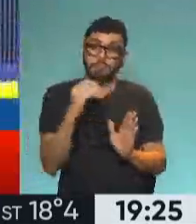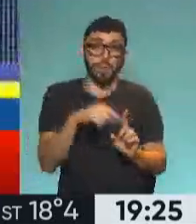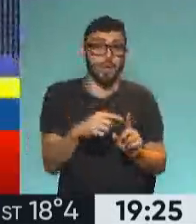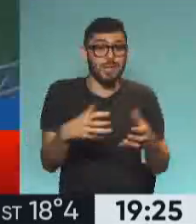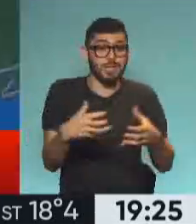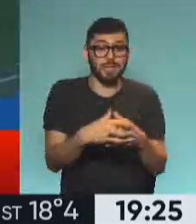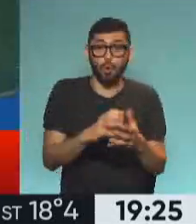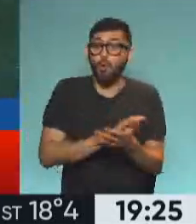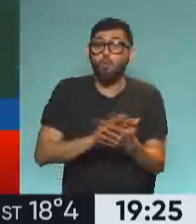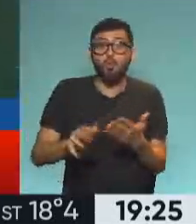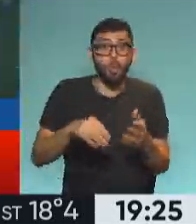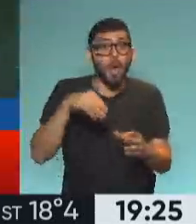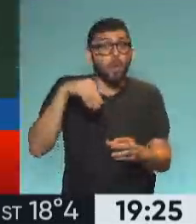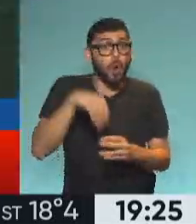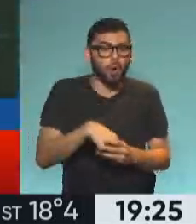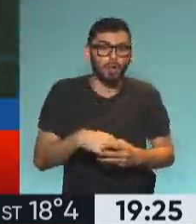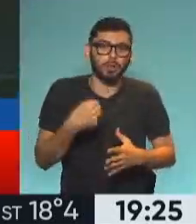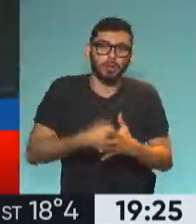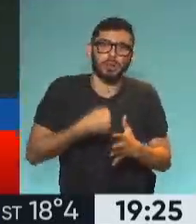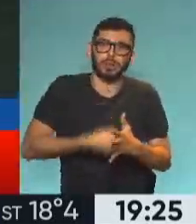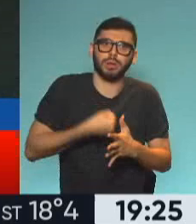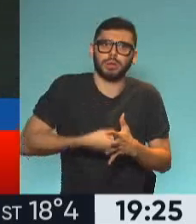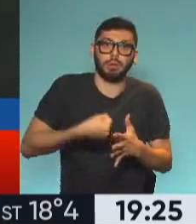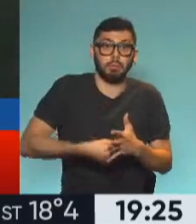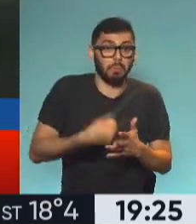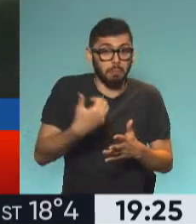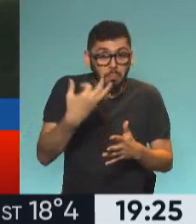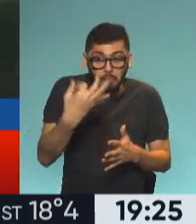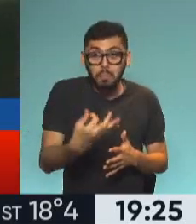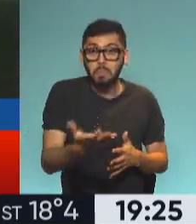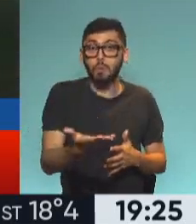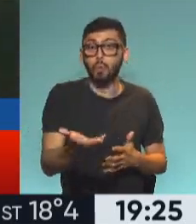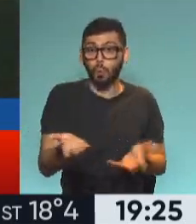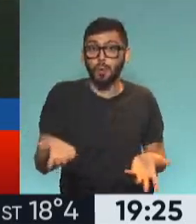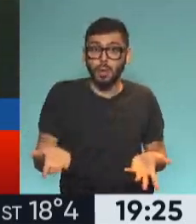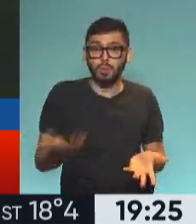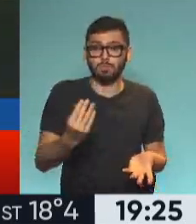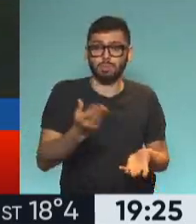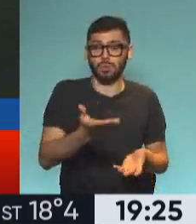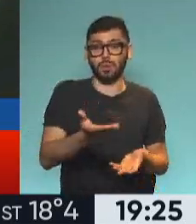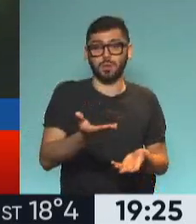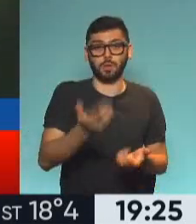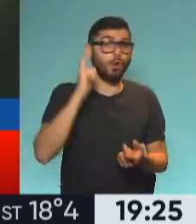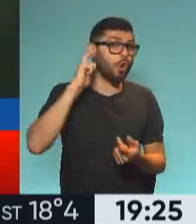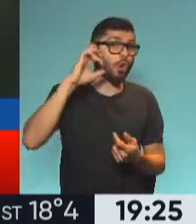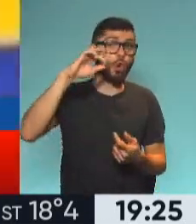conocía y que además le responde de esta manera, como lo hizo